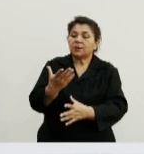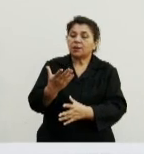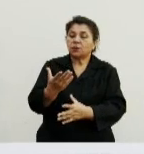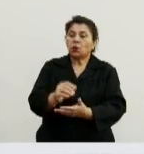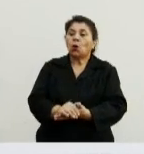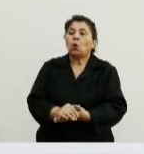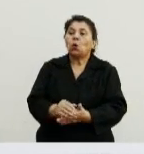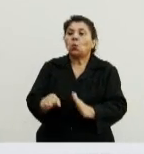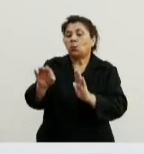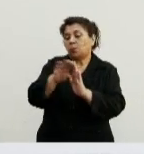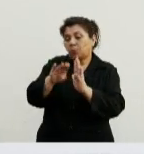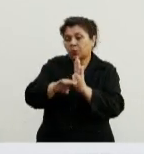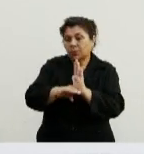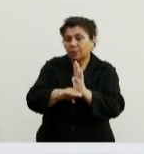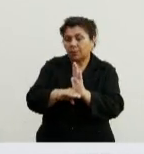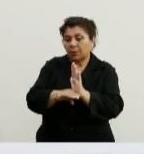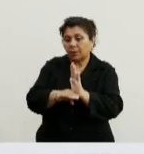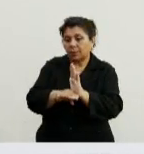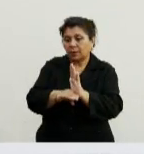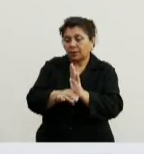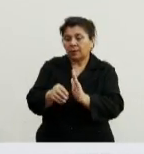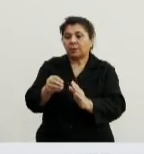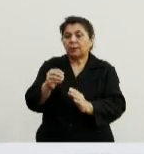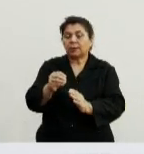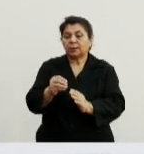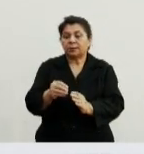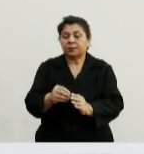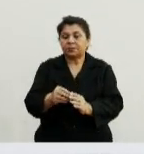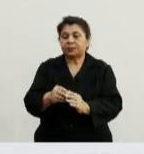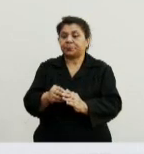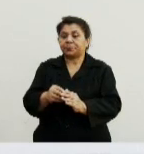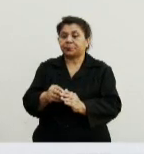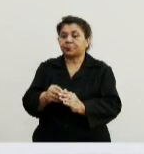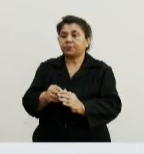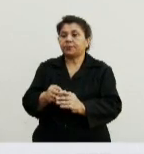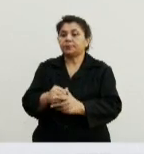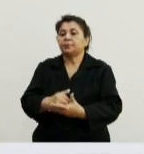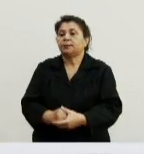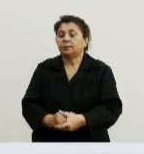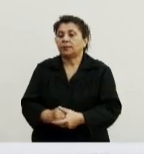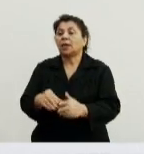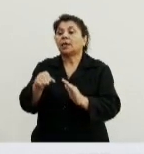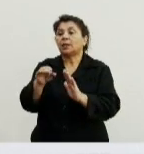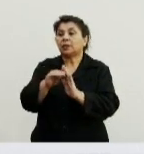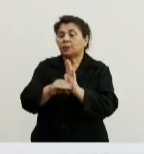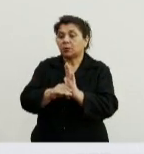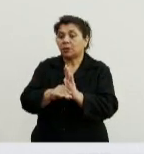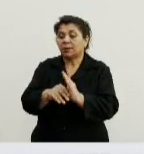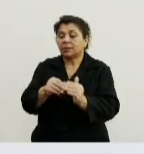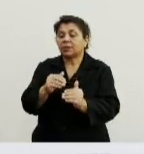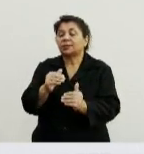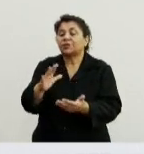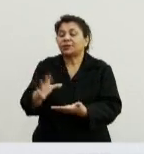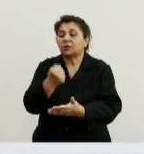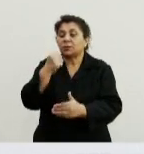el programa de programa de de recuperación productiva en el